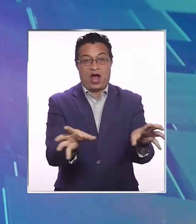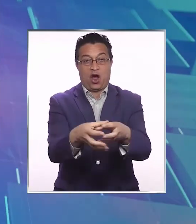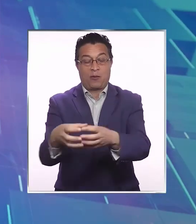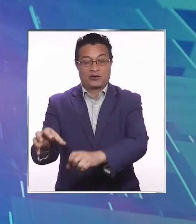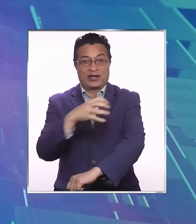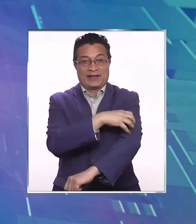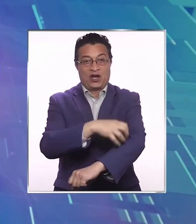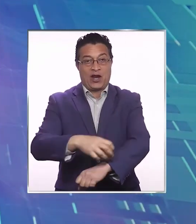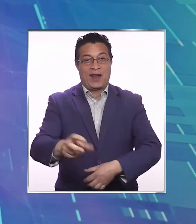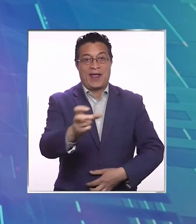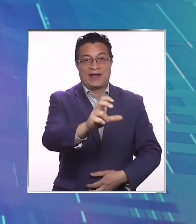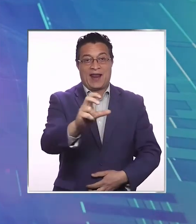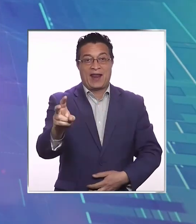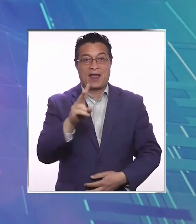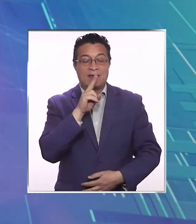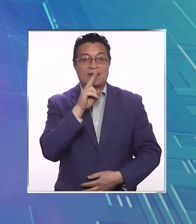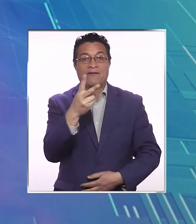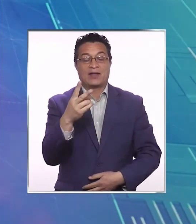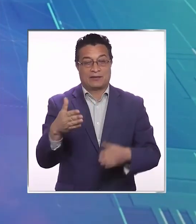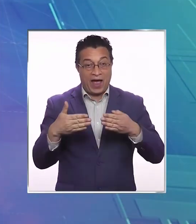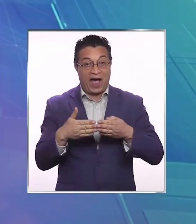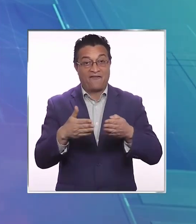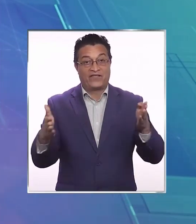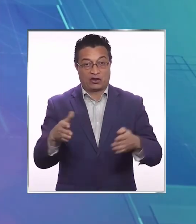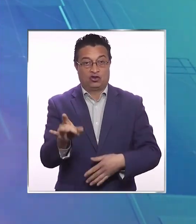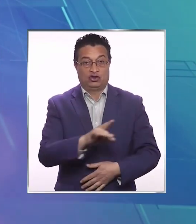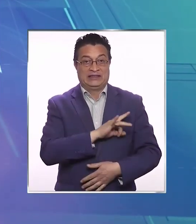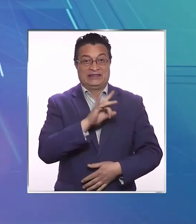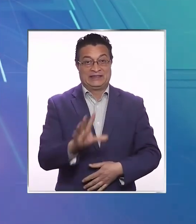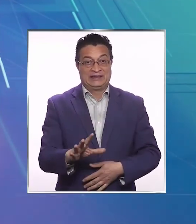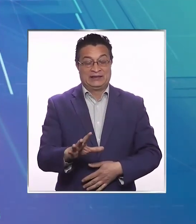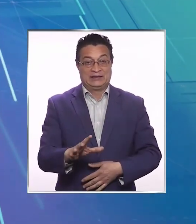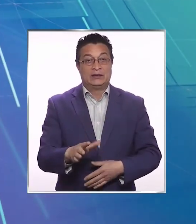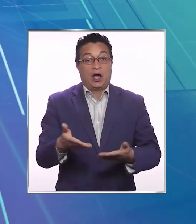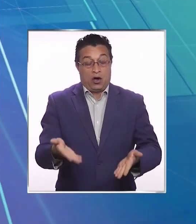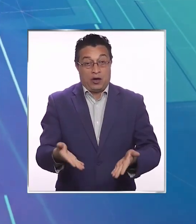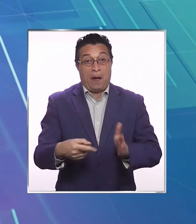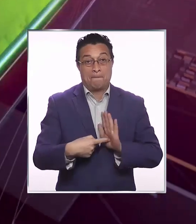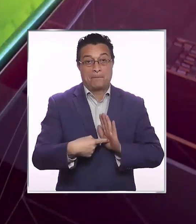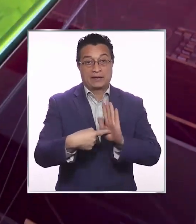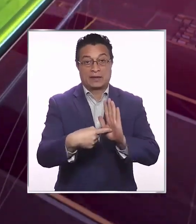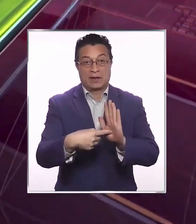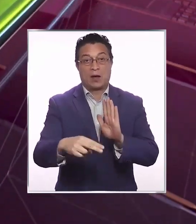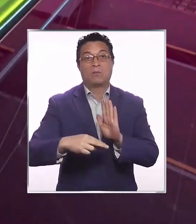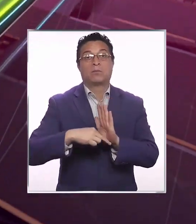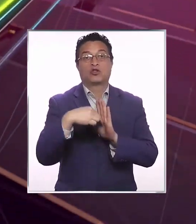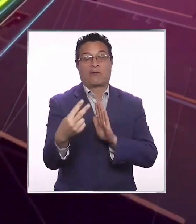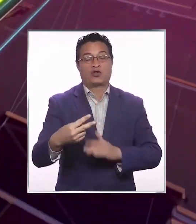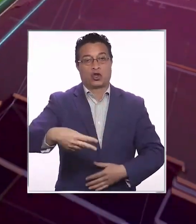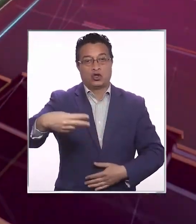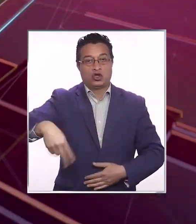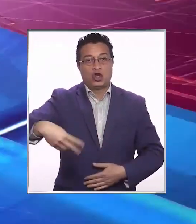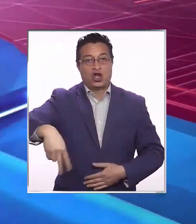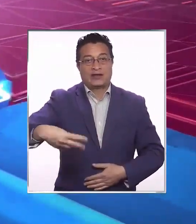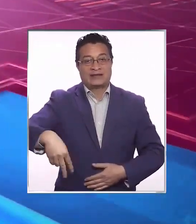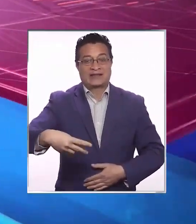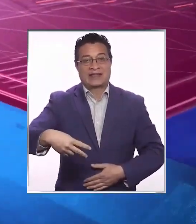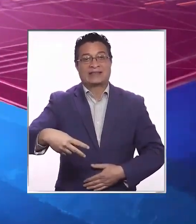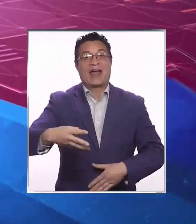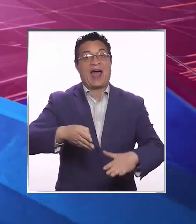Arcatel, Asociación Regional de Canales de Televisión de Señal Abierta de Chile, presenta